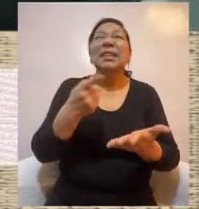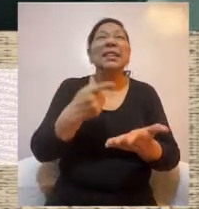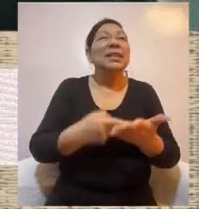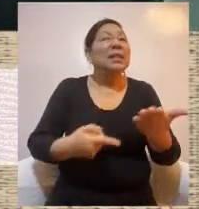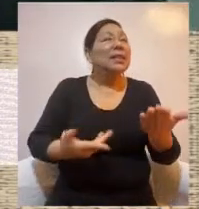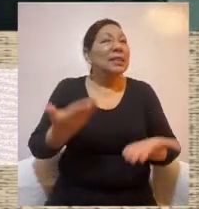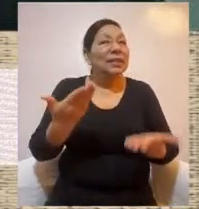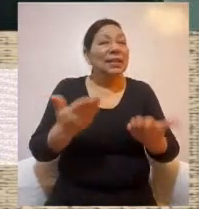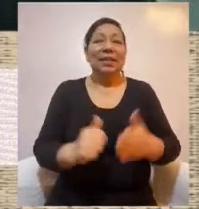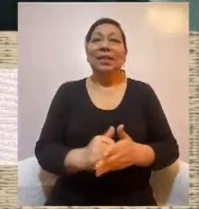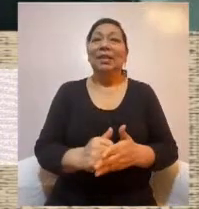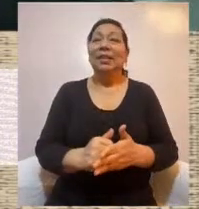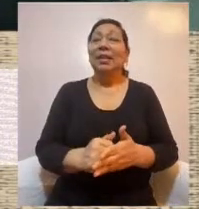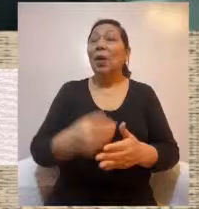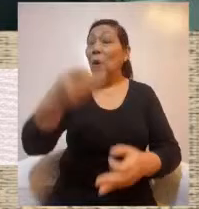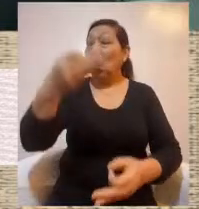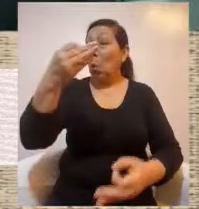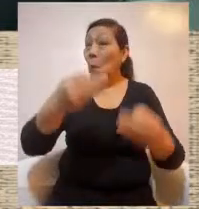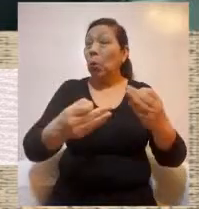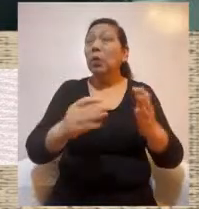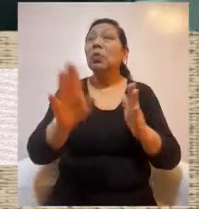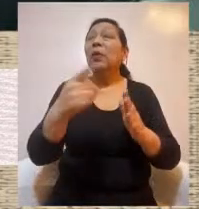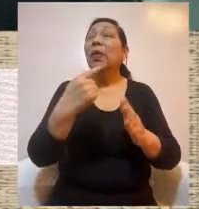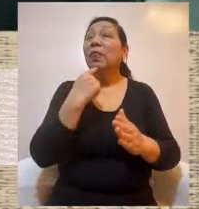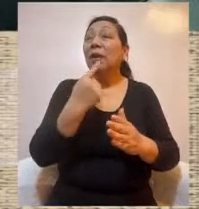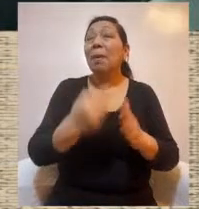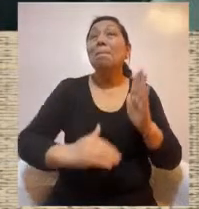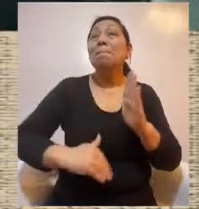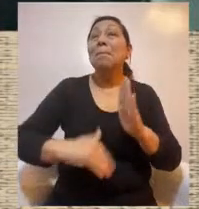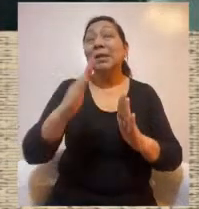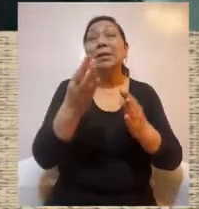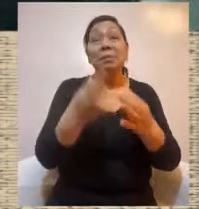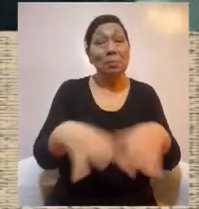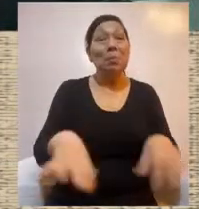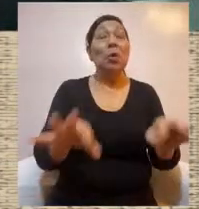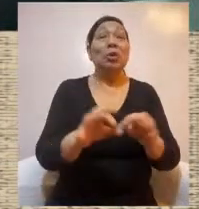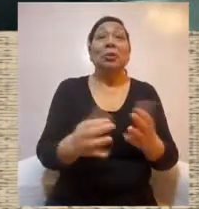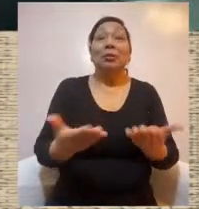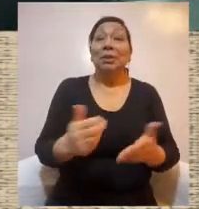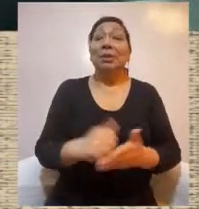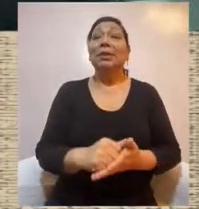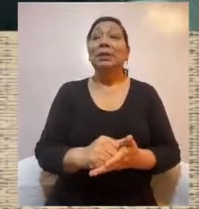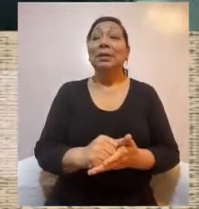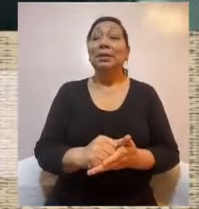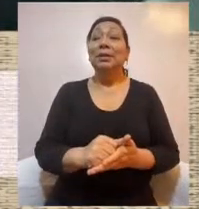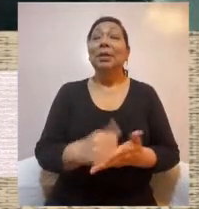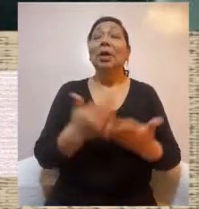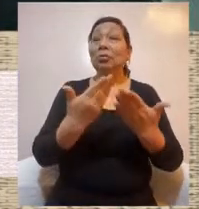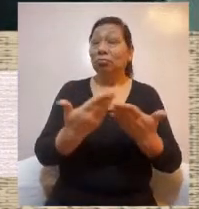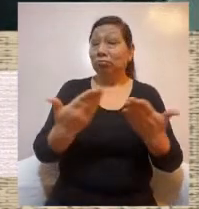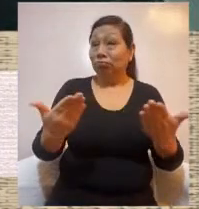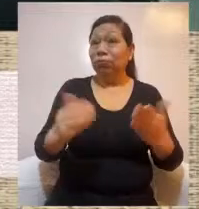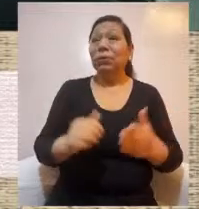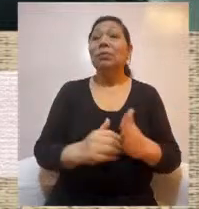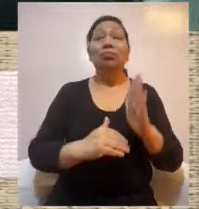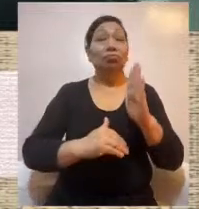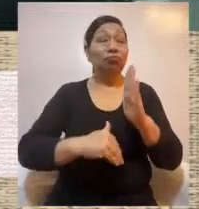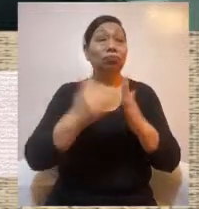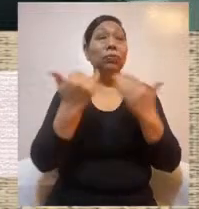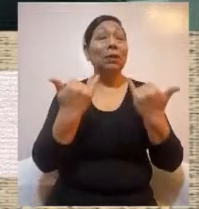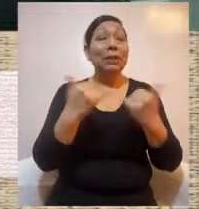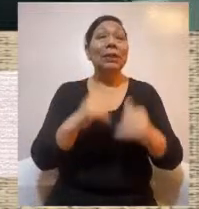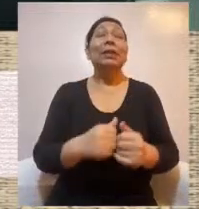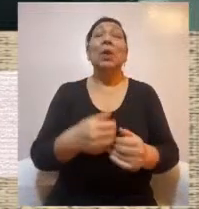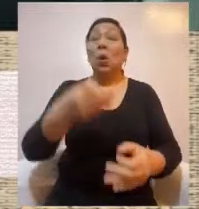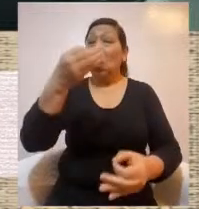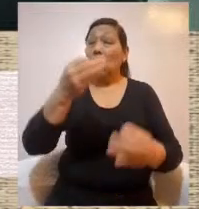finalmente, ¿qué aspectos del fallo destacarías? Bueno, aquí hay varios aspectos que destacar